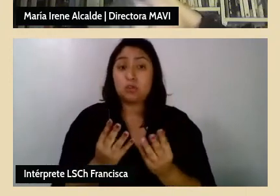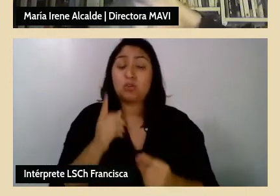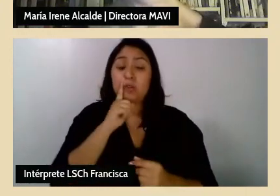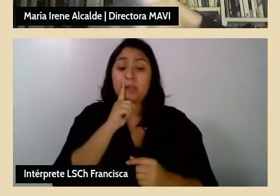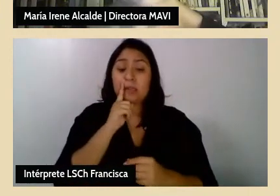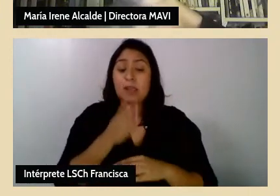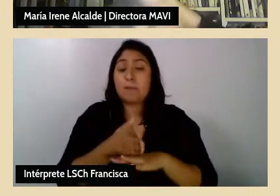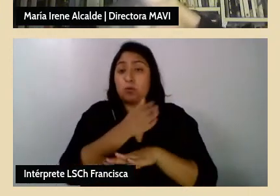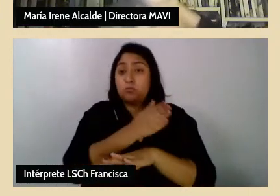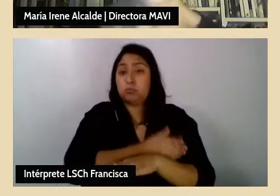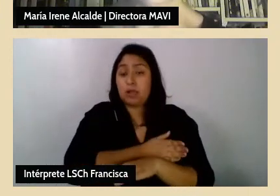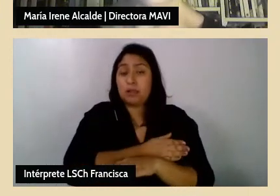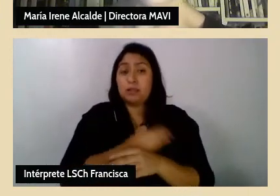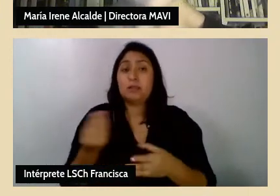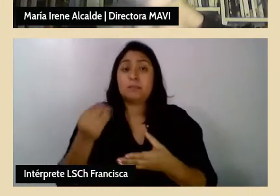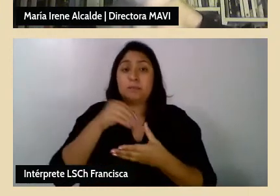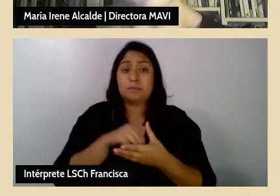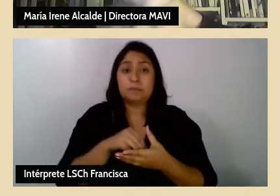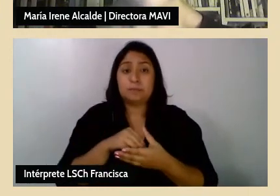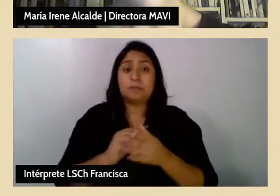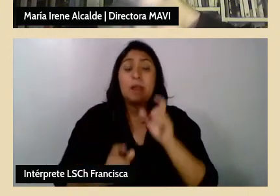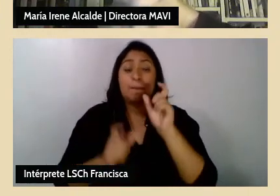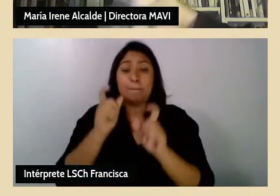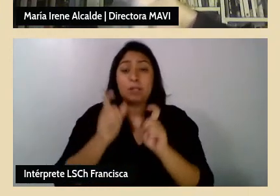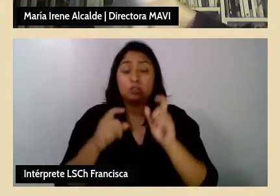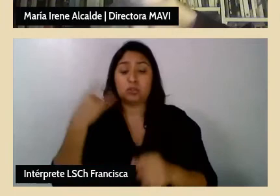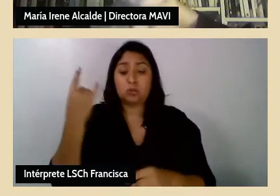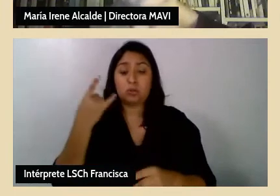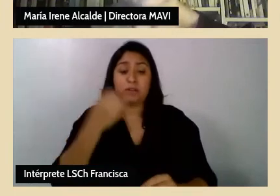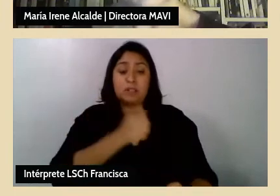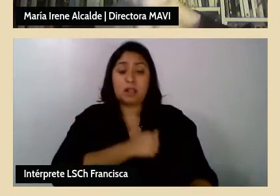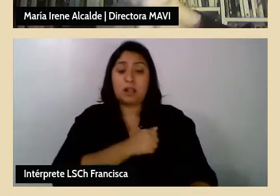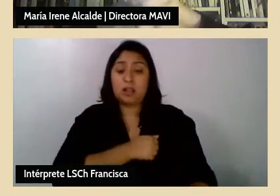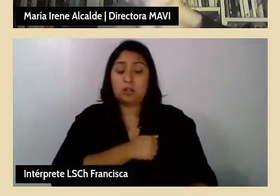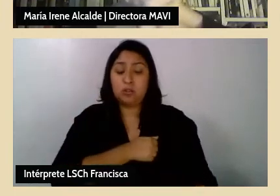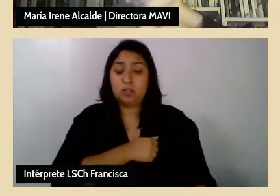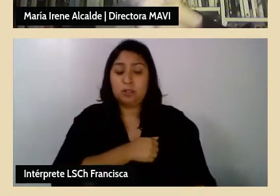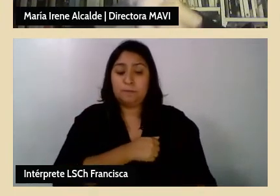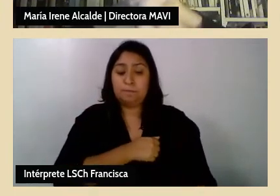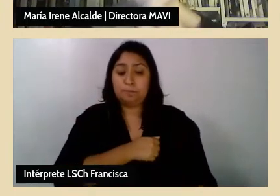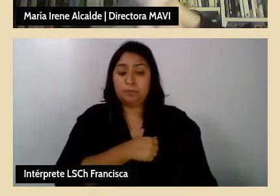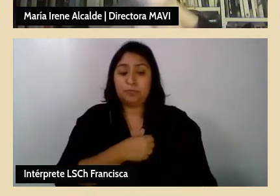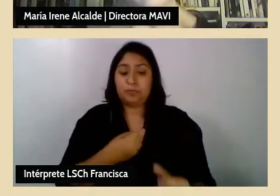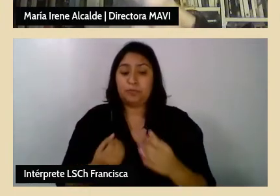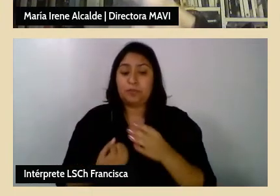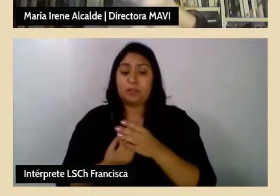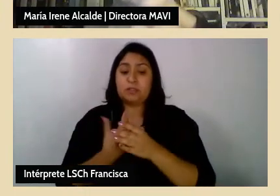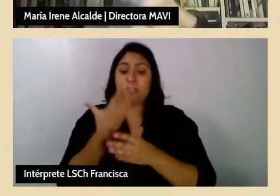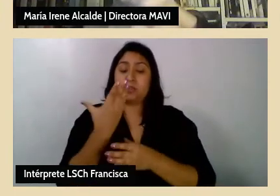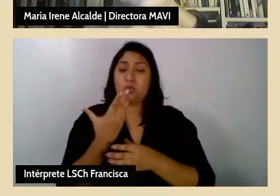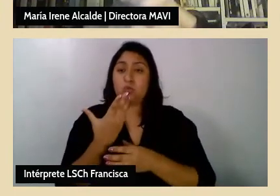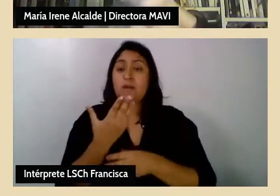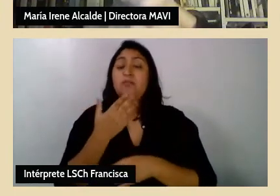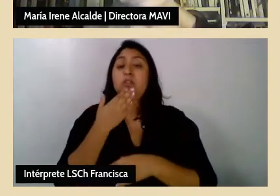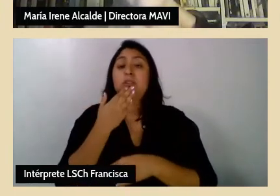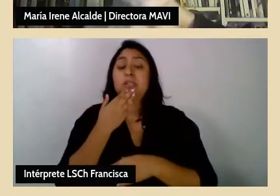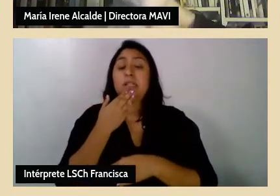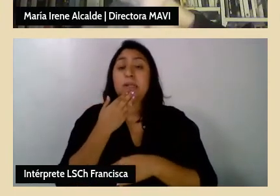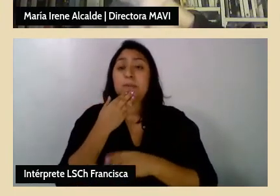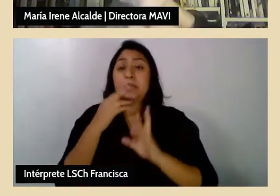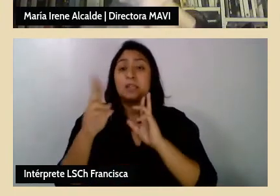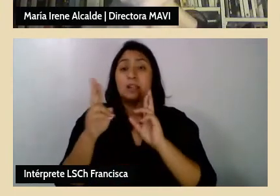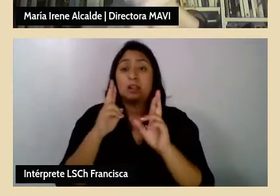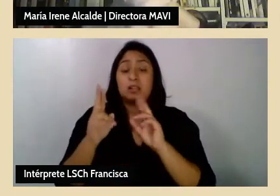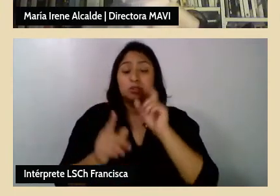más gente de la Católica. Entonces, este nuevo directorio también va a estar compuesto por la gente que era